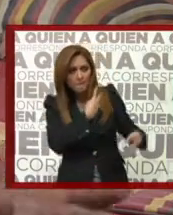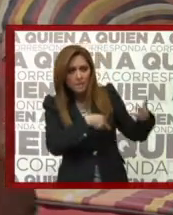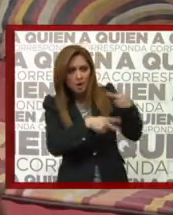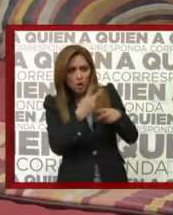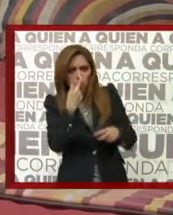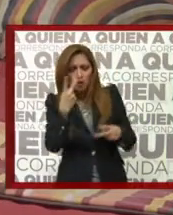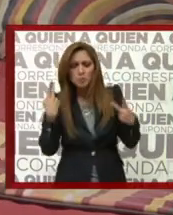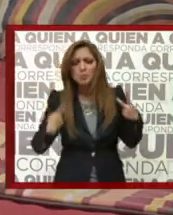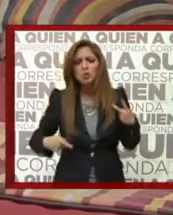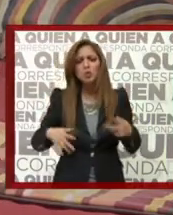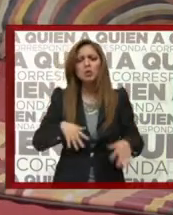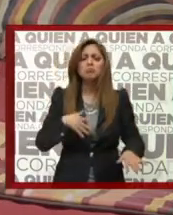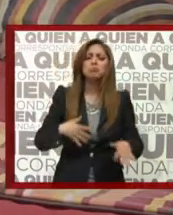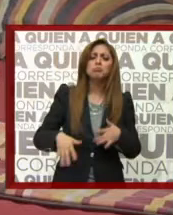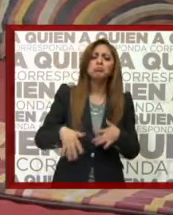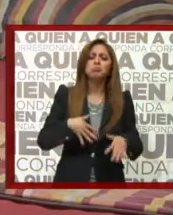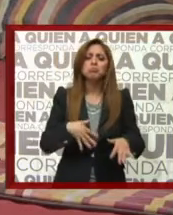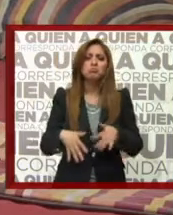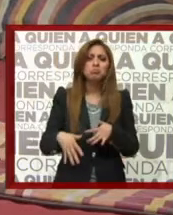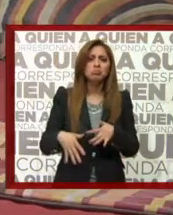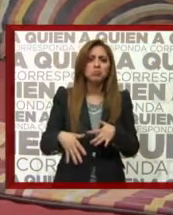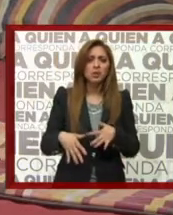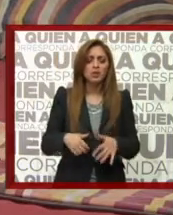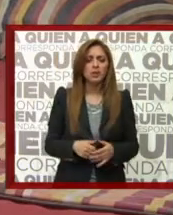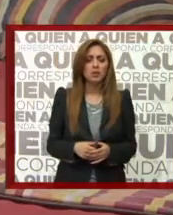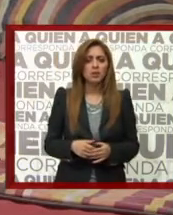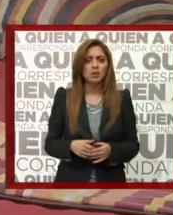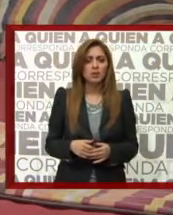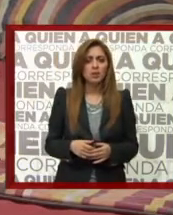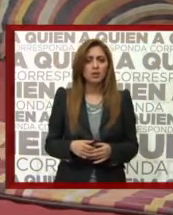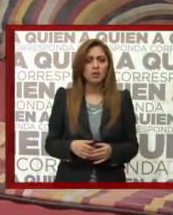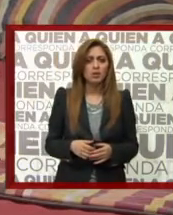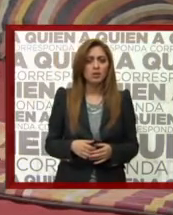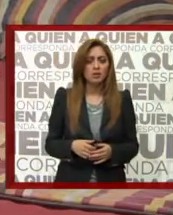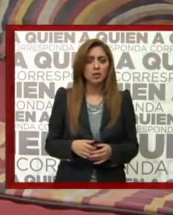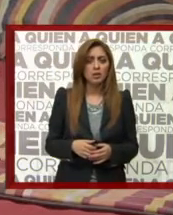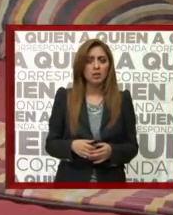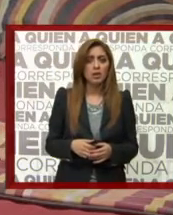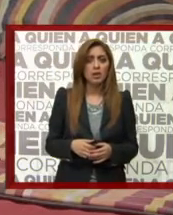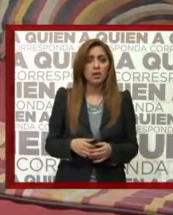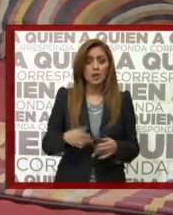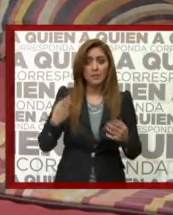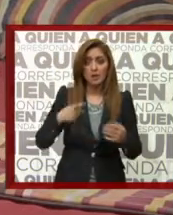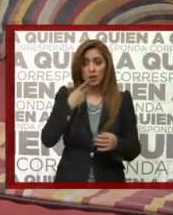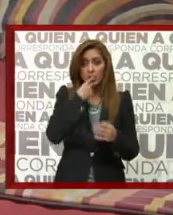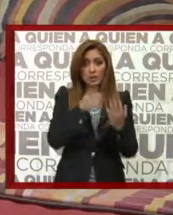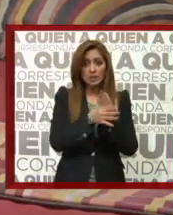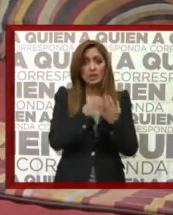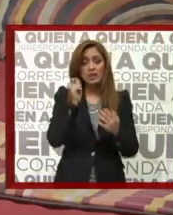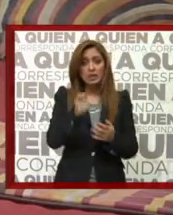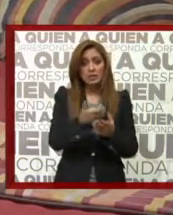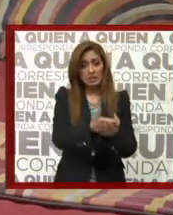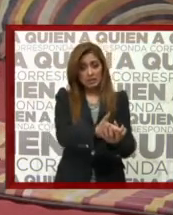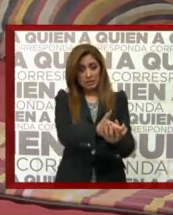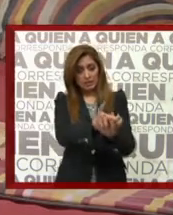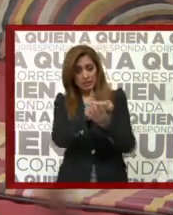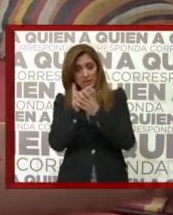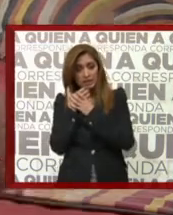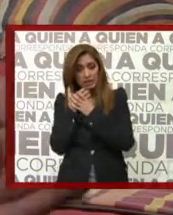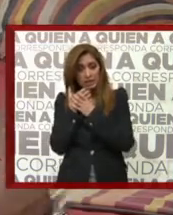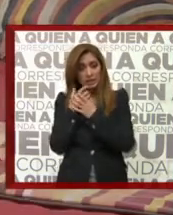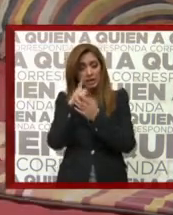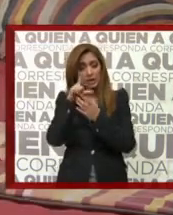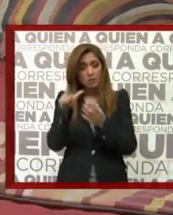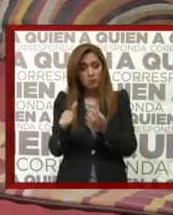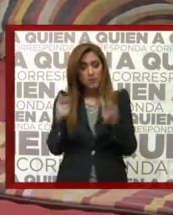personas caminando normal. La persona que viene atrás, él menciona que lo amaga, lo jala hacia atrás. Y las otras